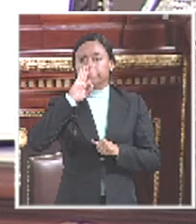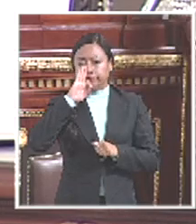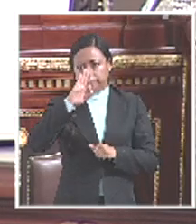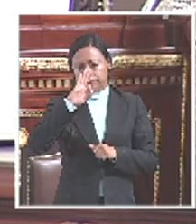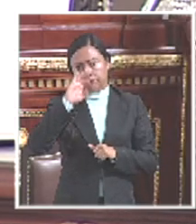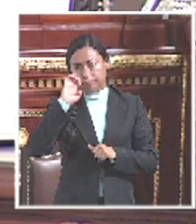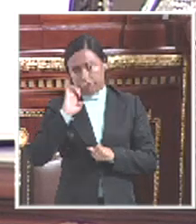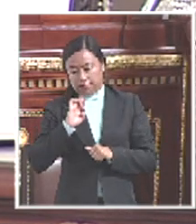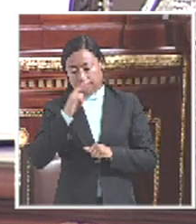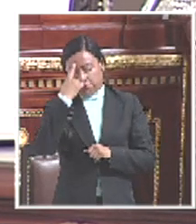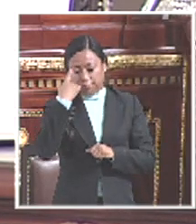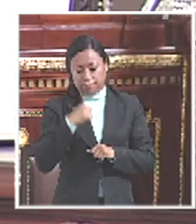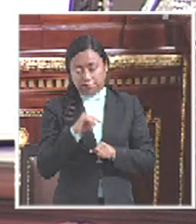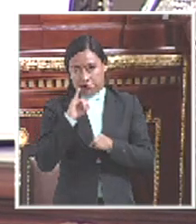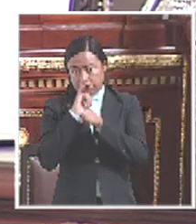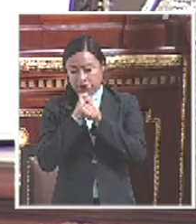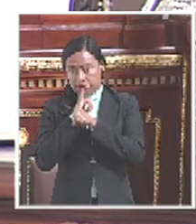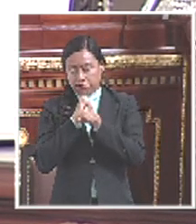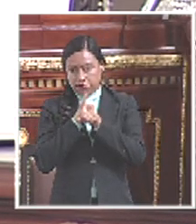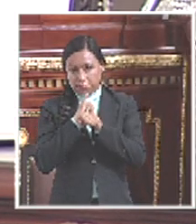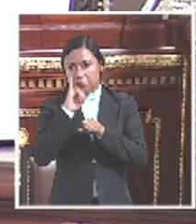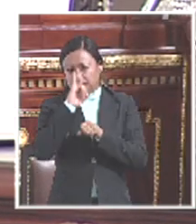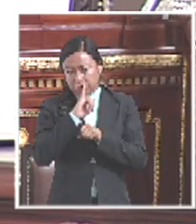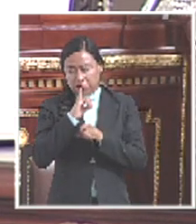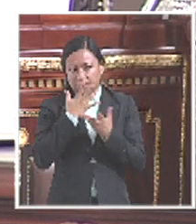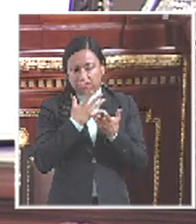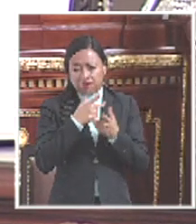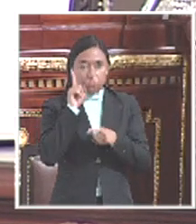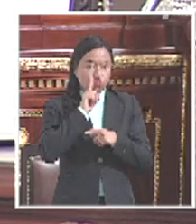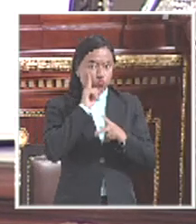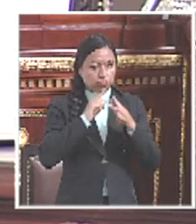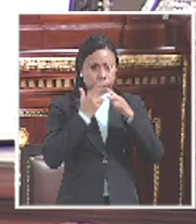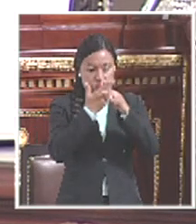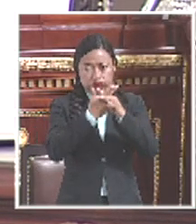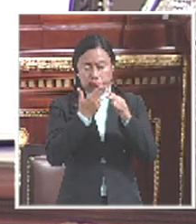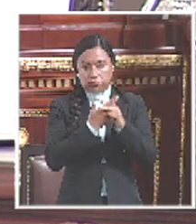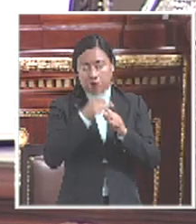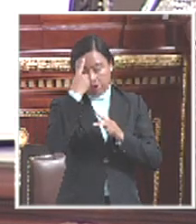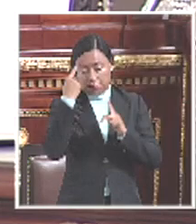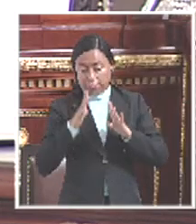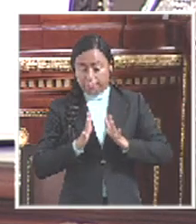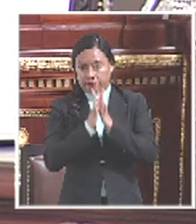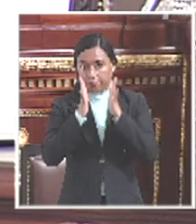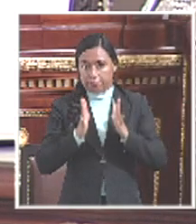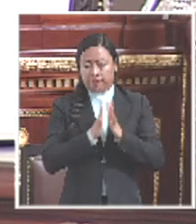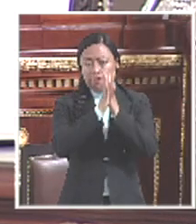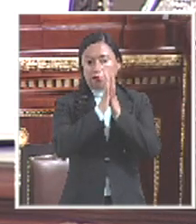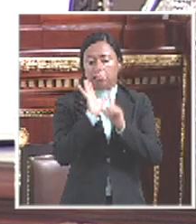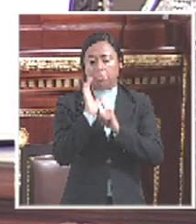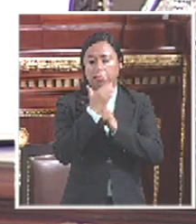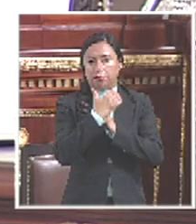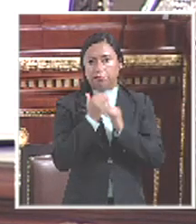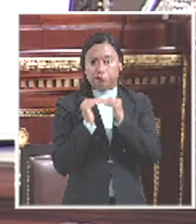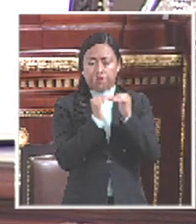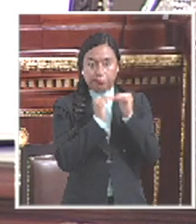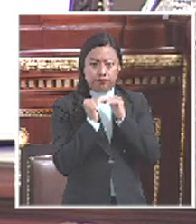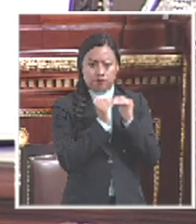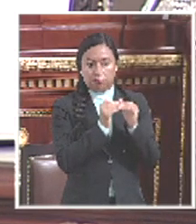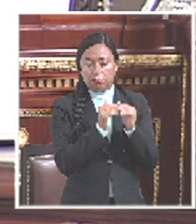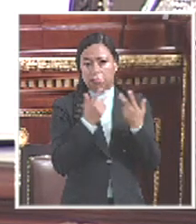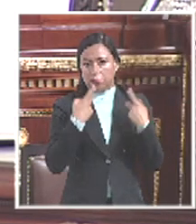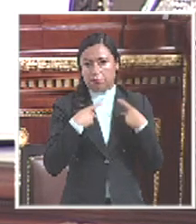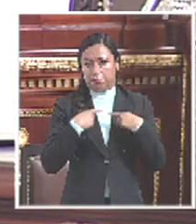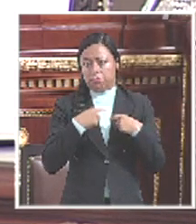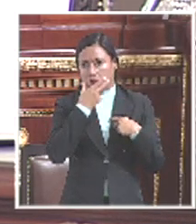la investigación del delito de feminicidio, a considerar la participación de la Comisión de Igualdad de Género del Congreso local como